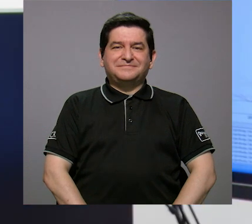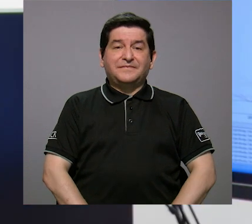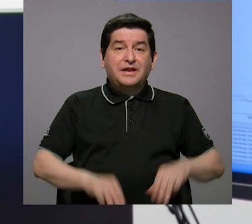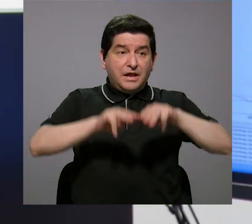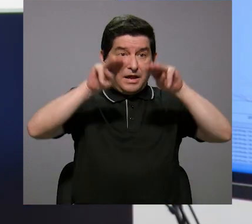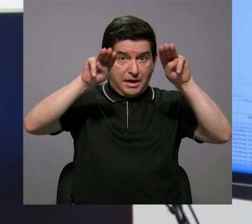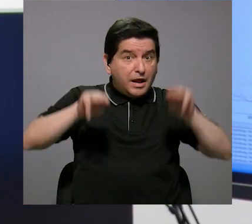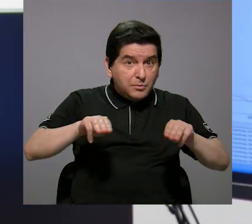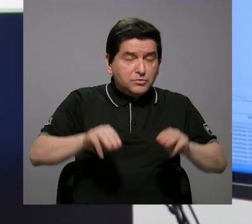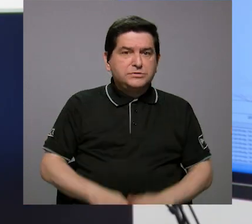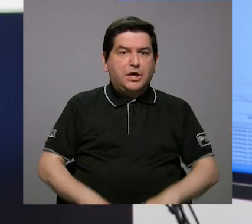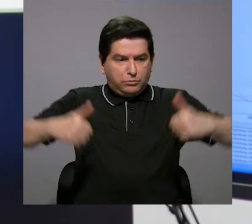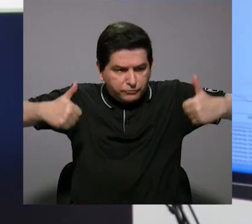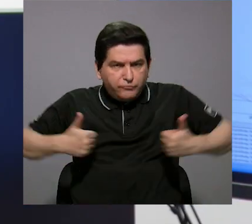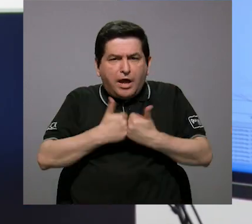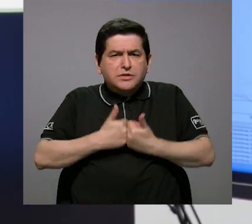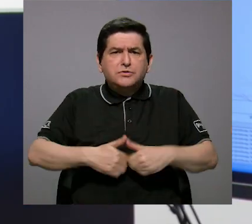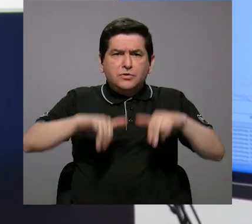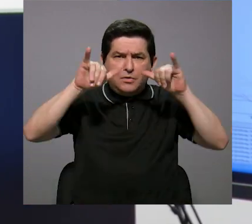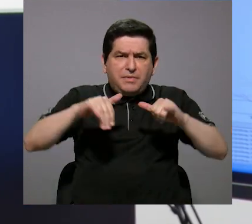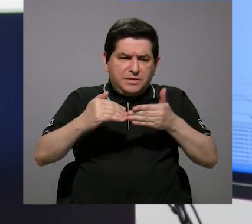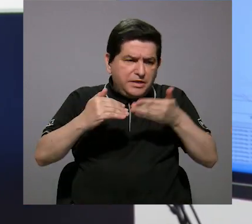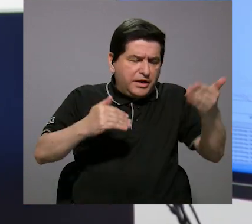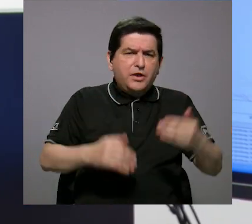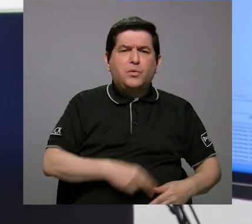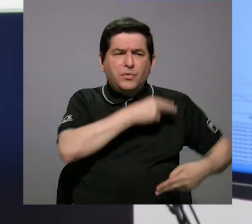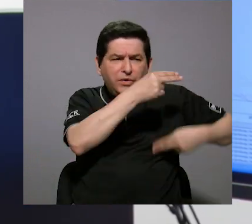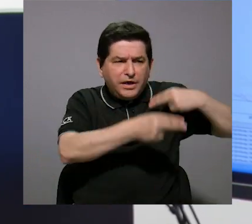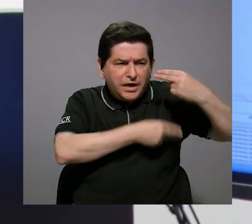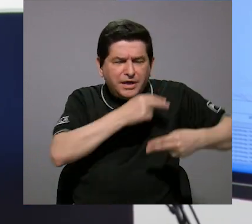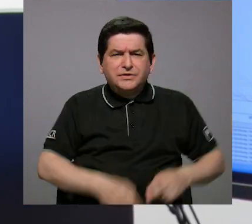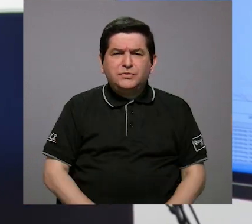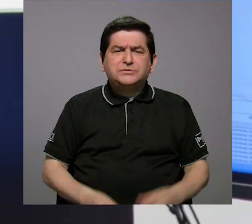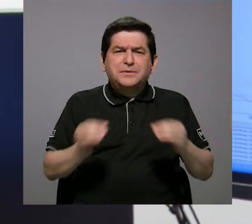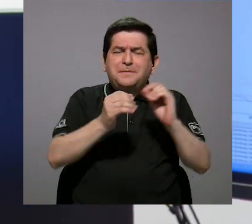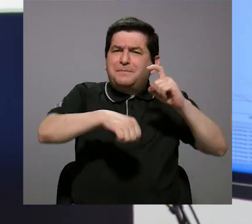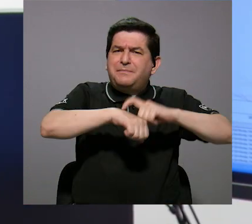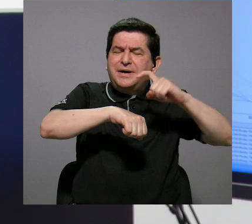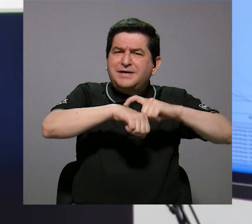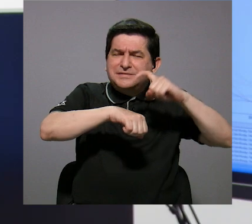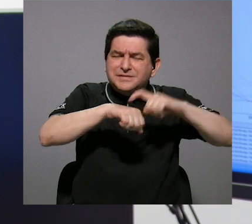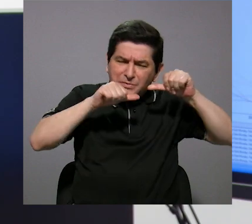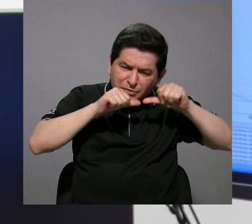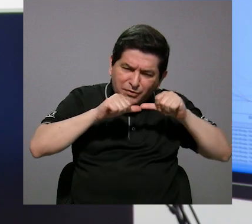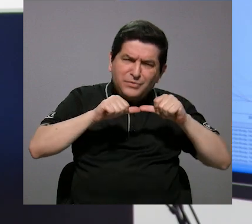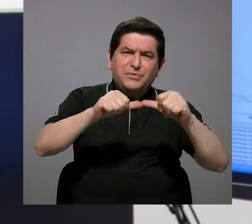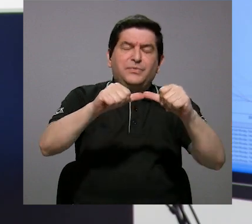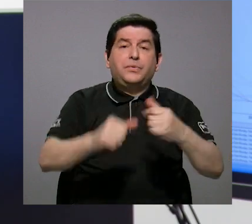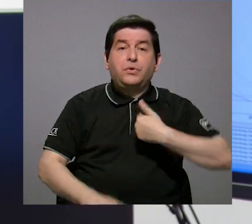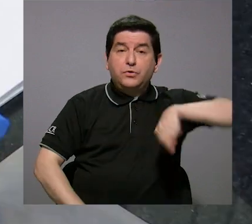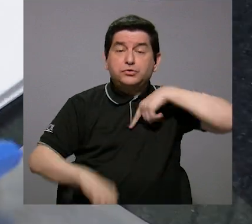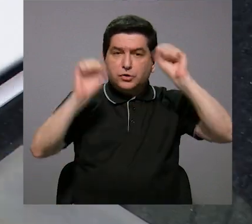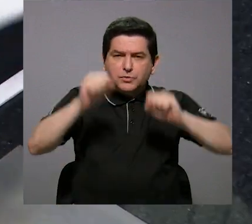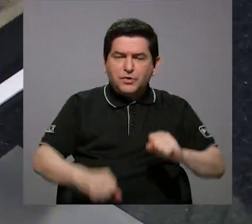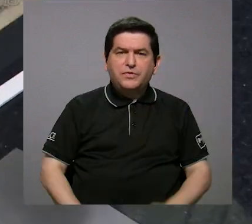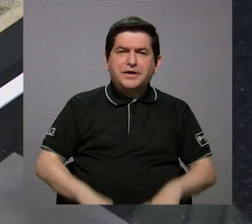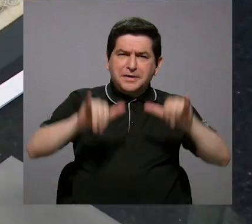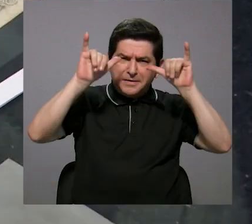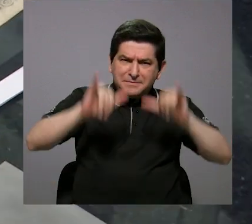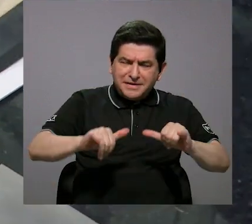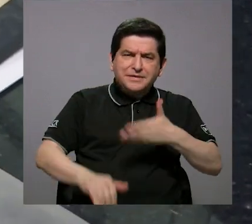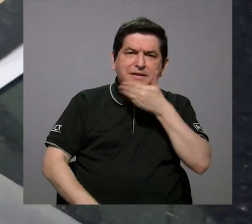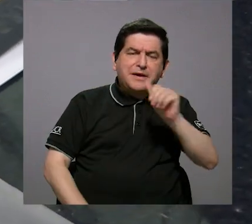Para el museo, el reto es mantener los objetos patrimoniales que vivan la mayor cantidad de tiempo posible, o sea, que nosotros podamos